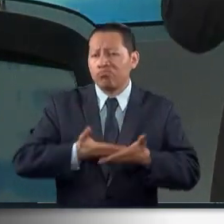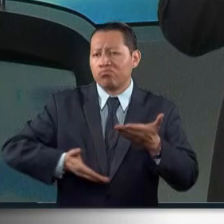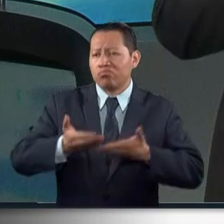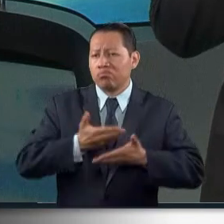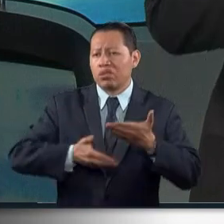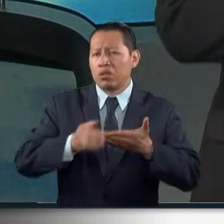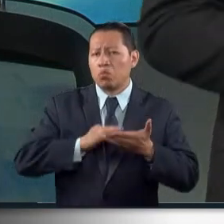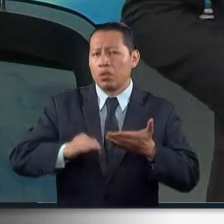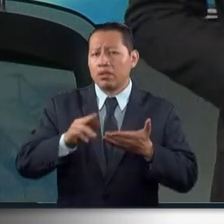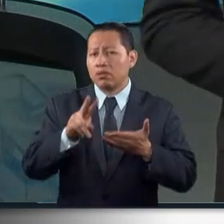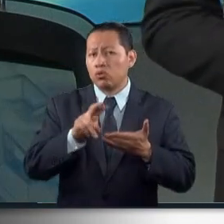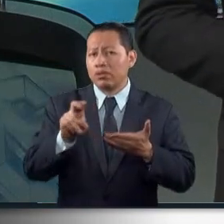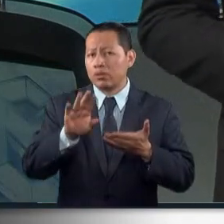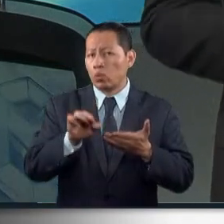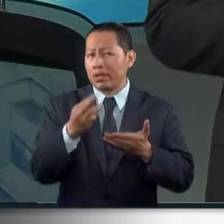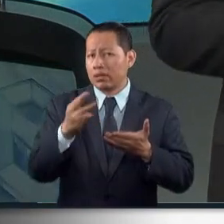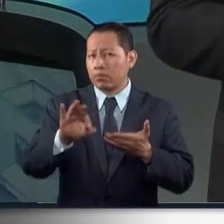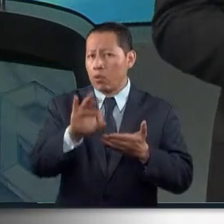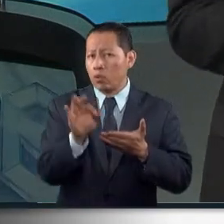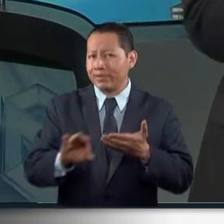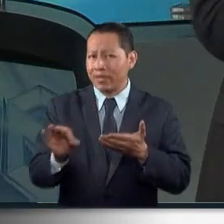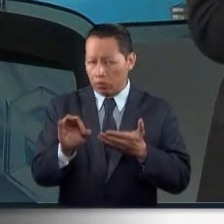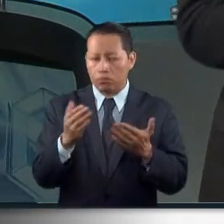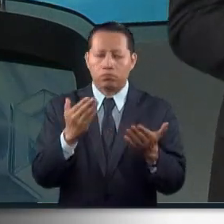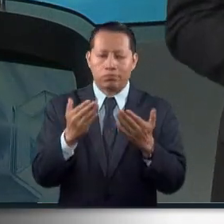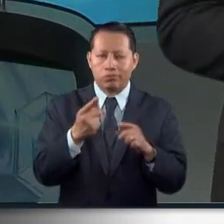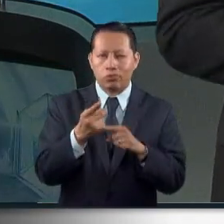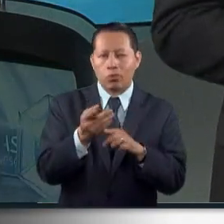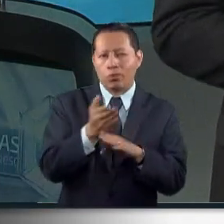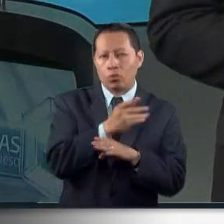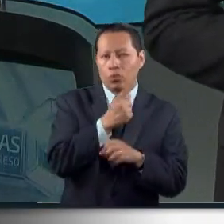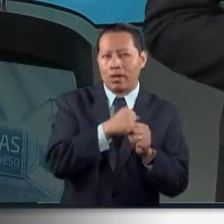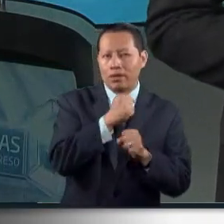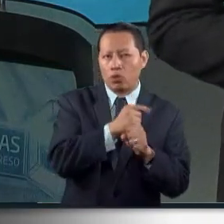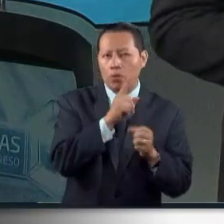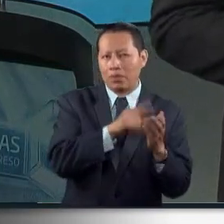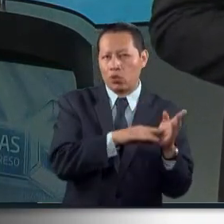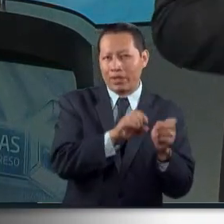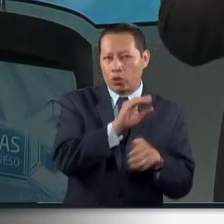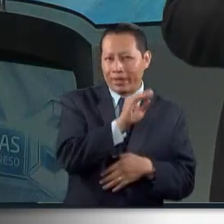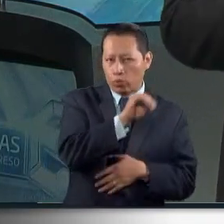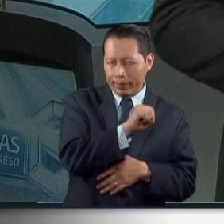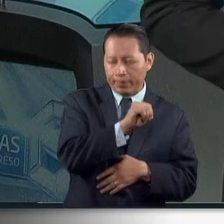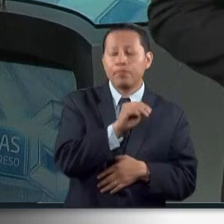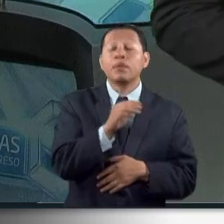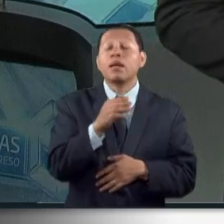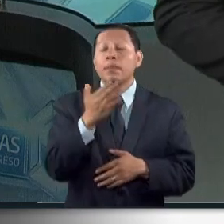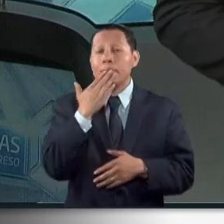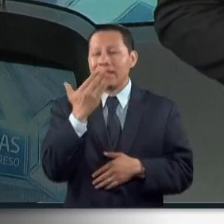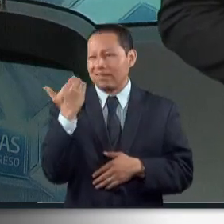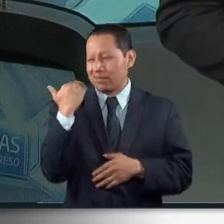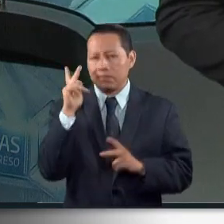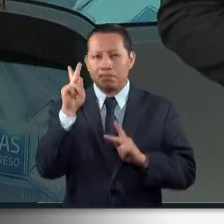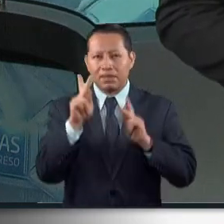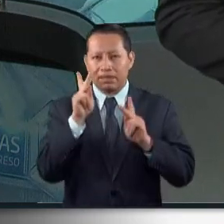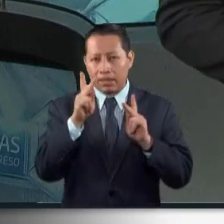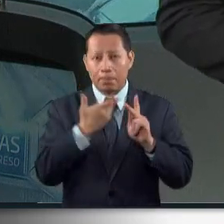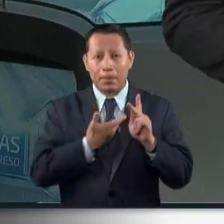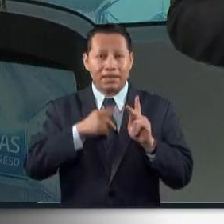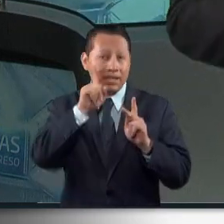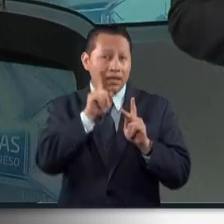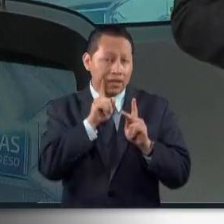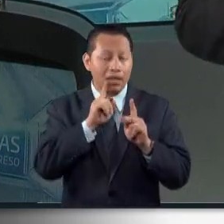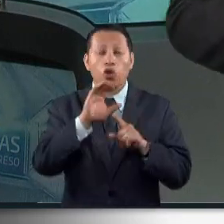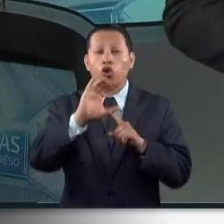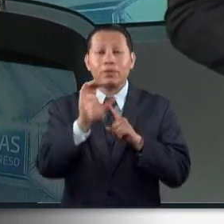en 243% con respecto al año previo, es decir, a 1999. La reciente visita de la presidenta de la Comisión Europea